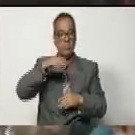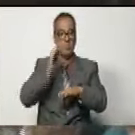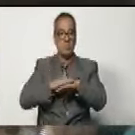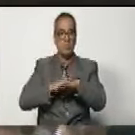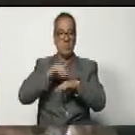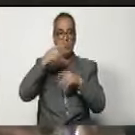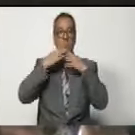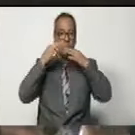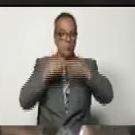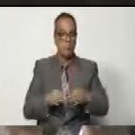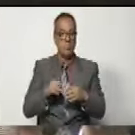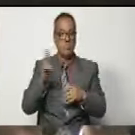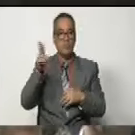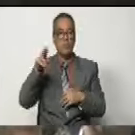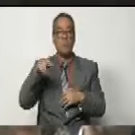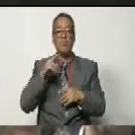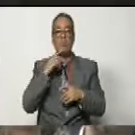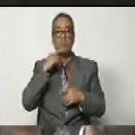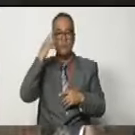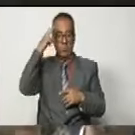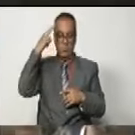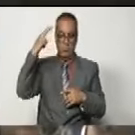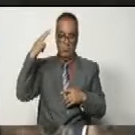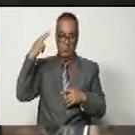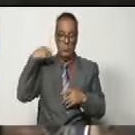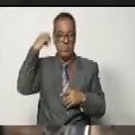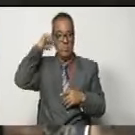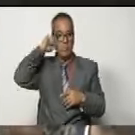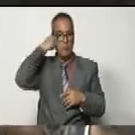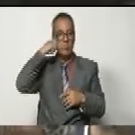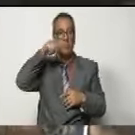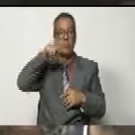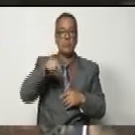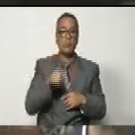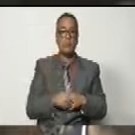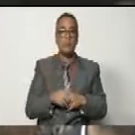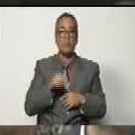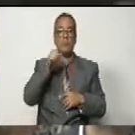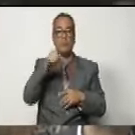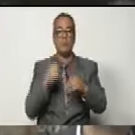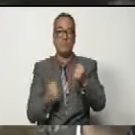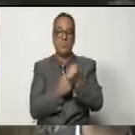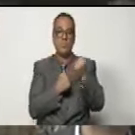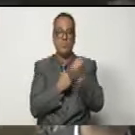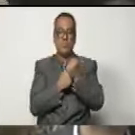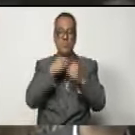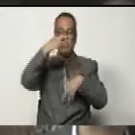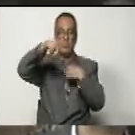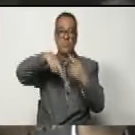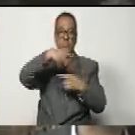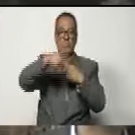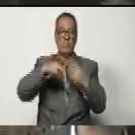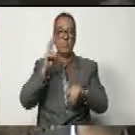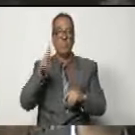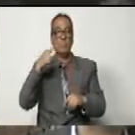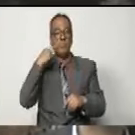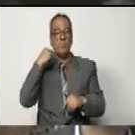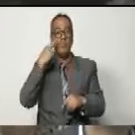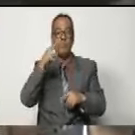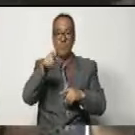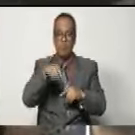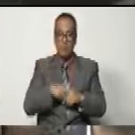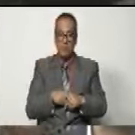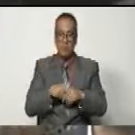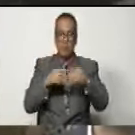ocurriendo efectivamente en Haití. En honor y en memoria de ese apoyo que la revolución haitiana con De